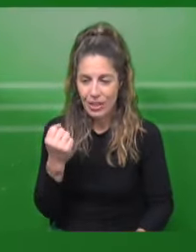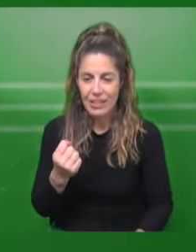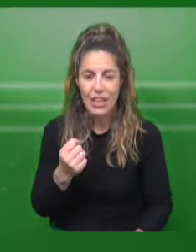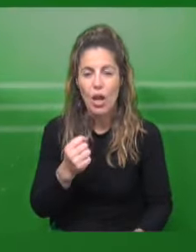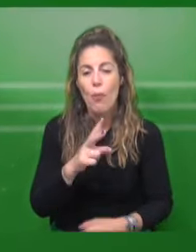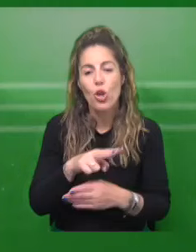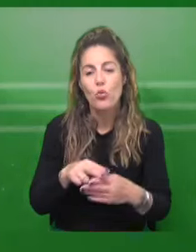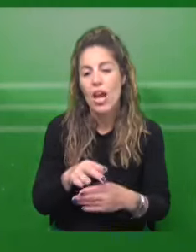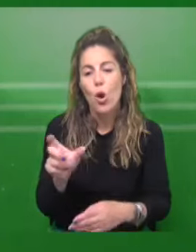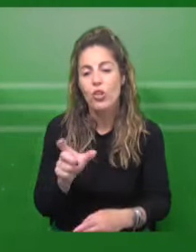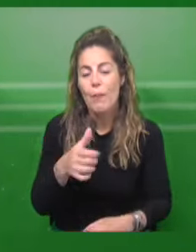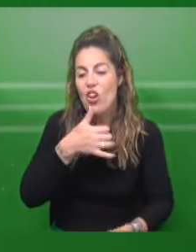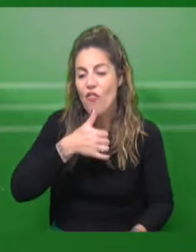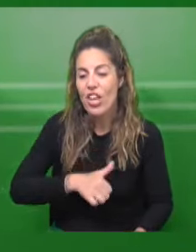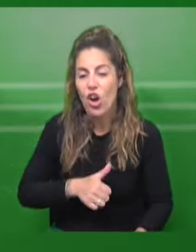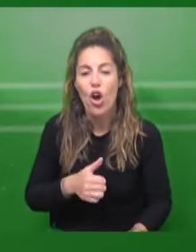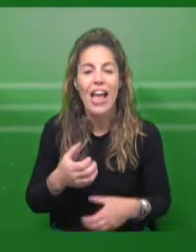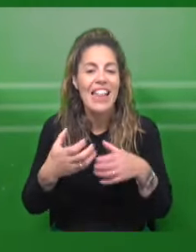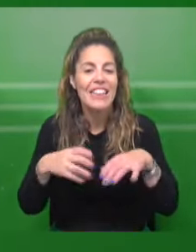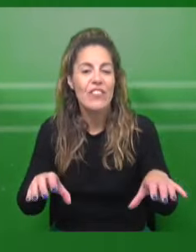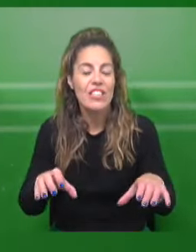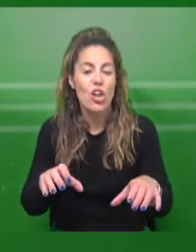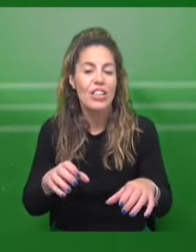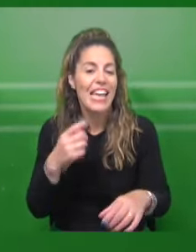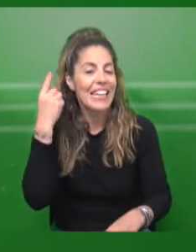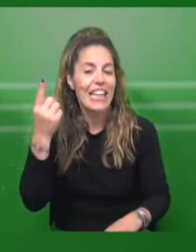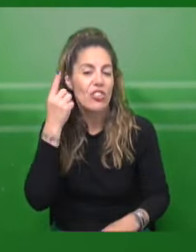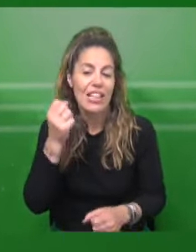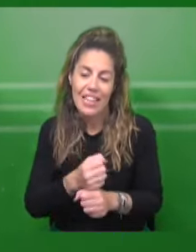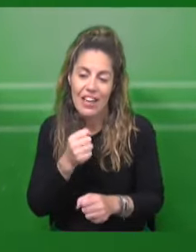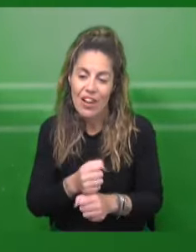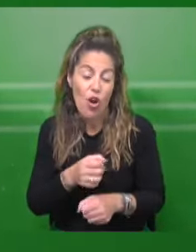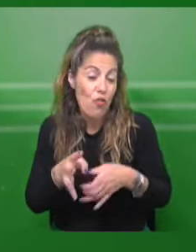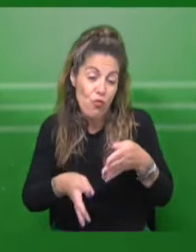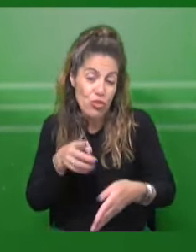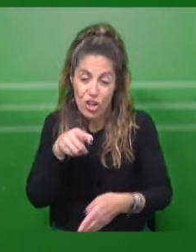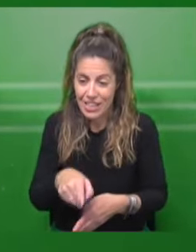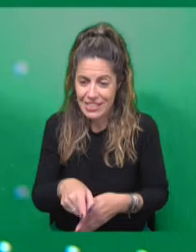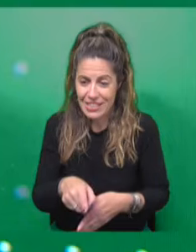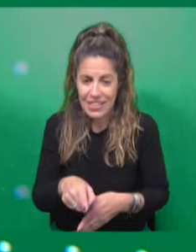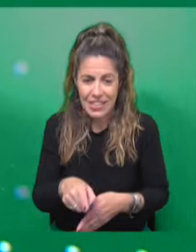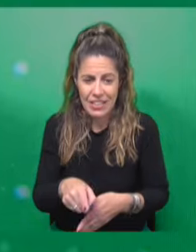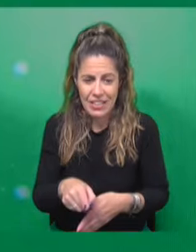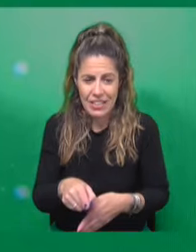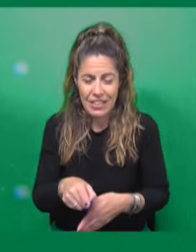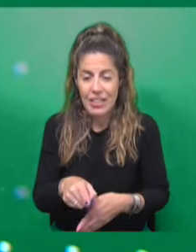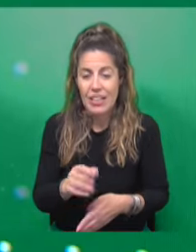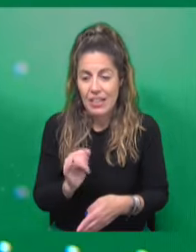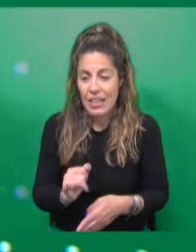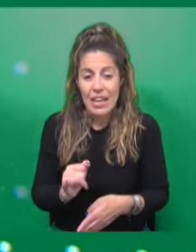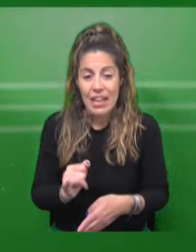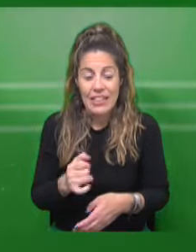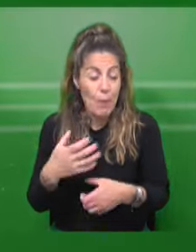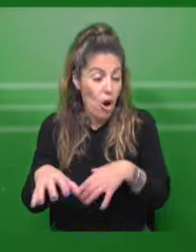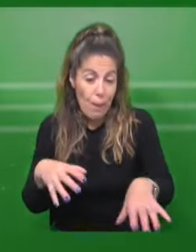punto de vista académico que es la división internacional de trabajo pero funciona así eh o sea una reprimarización total sí estamos